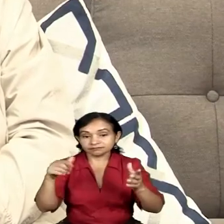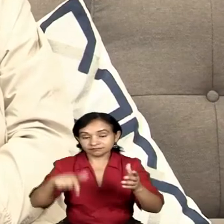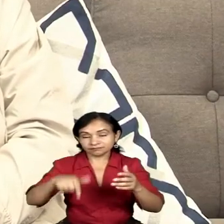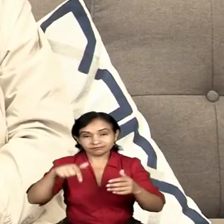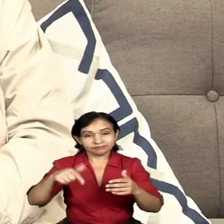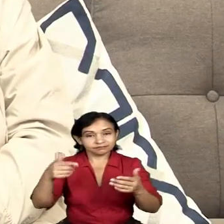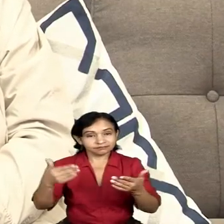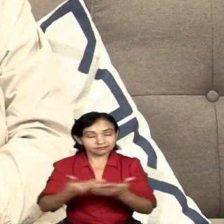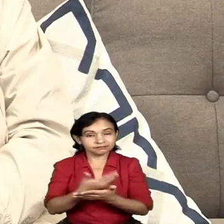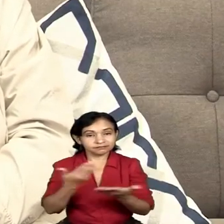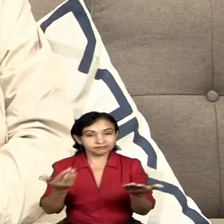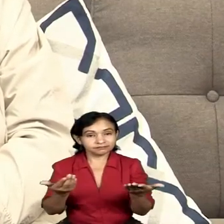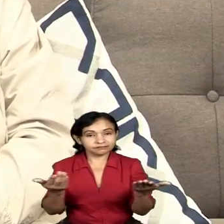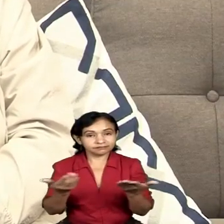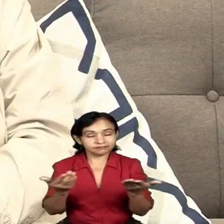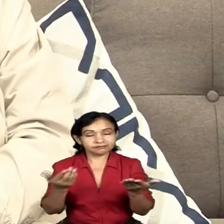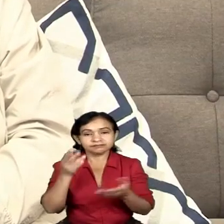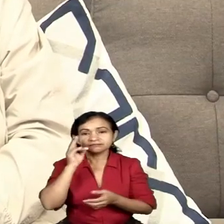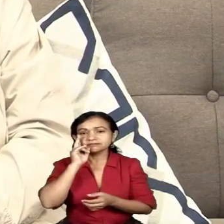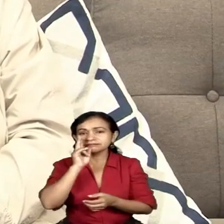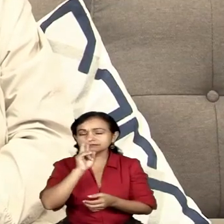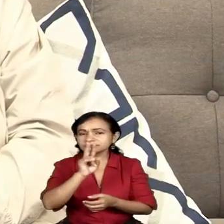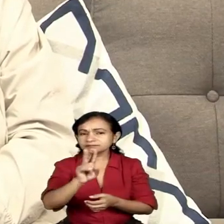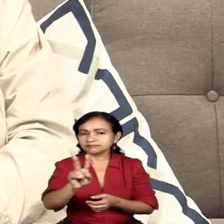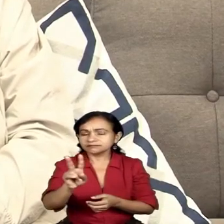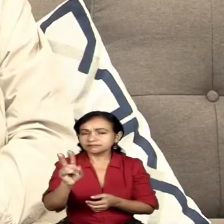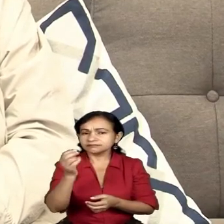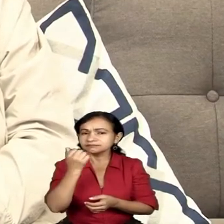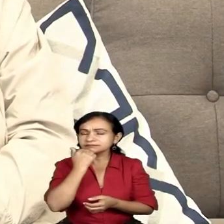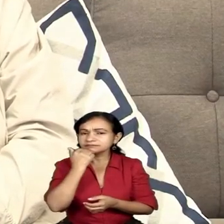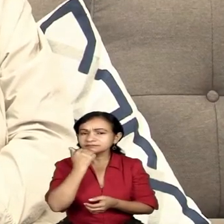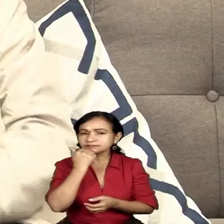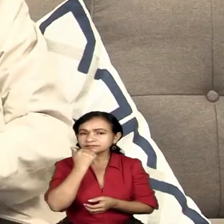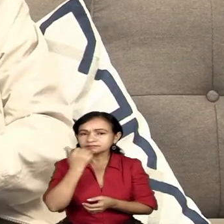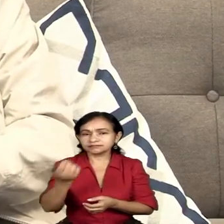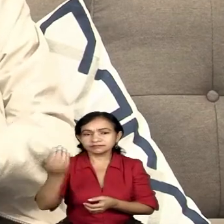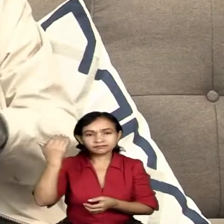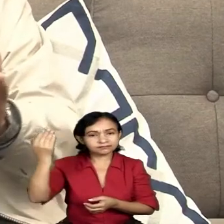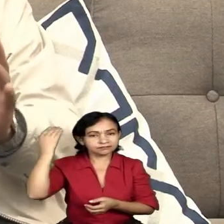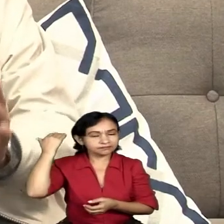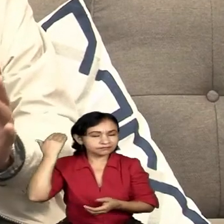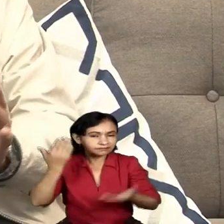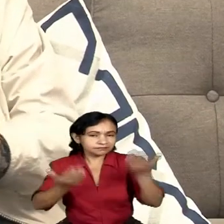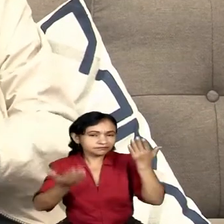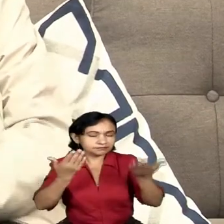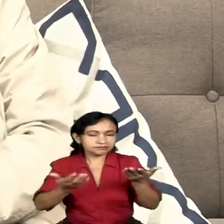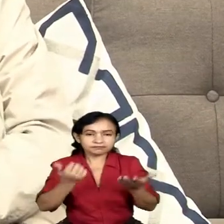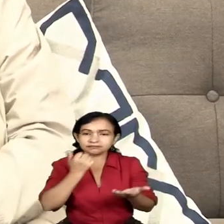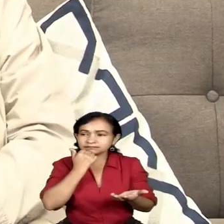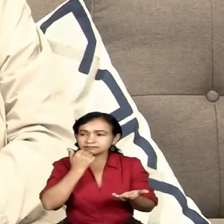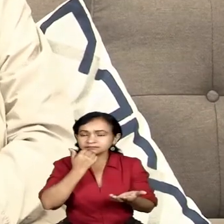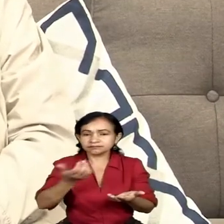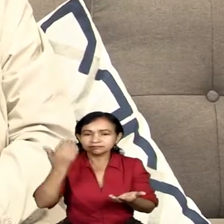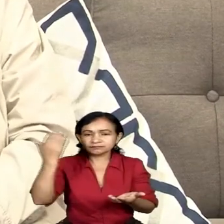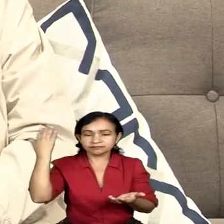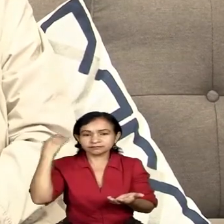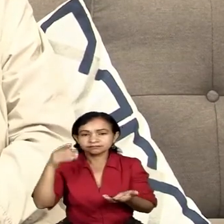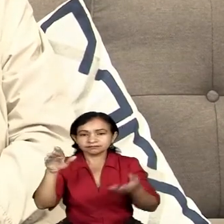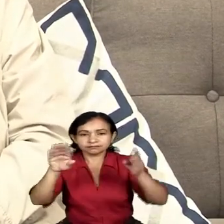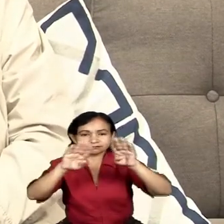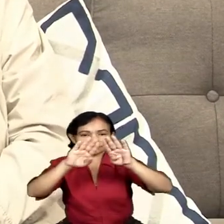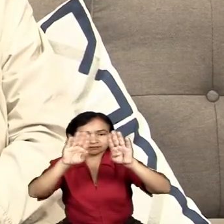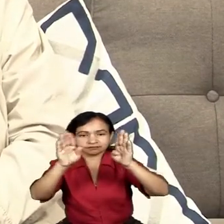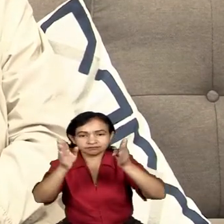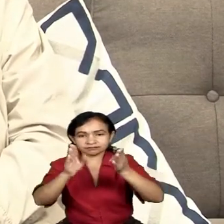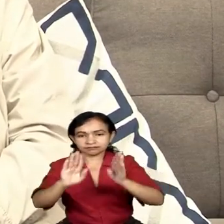que lo hemos visto como un error histórico, y a lo mejor es un error histórico de esta muchacha, pues,